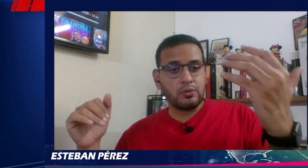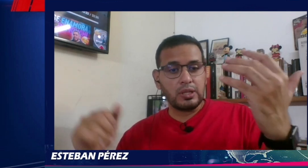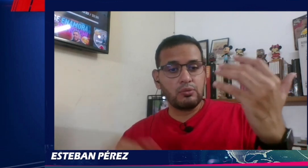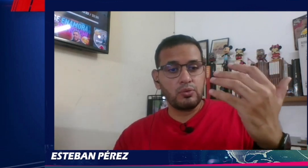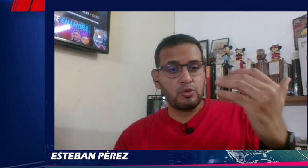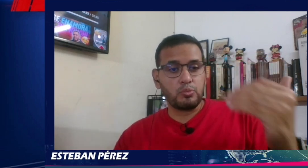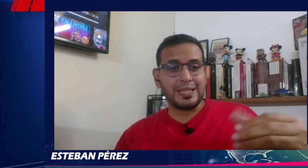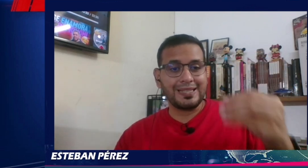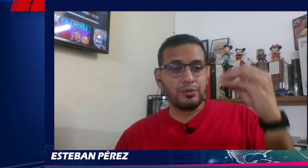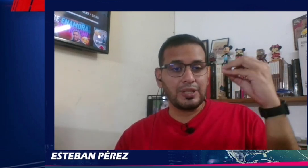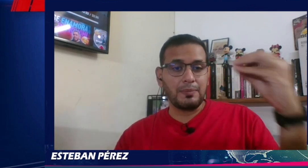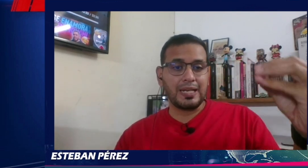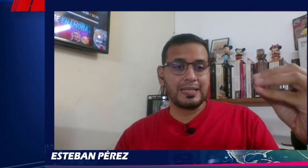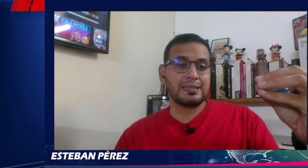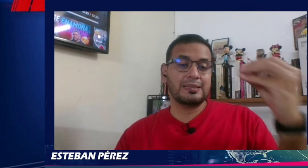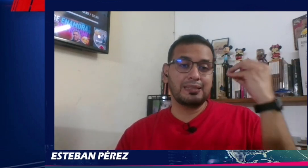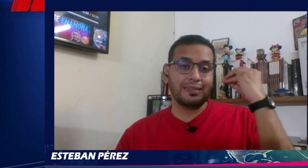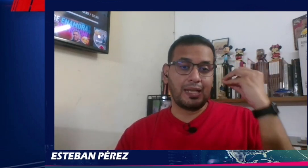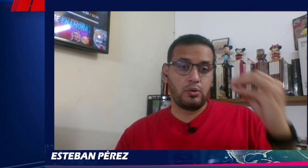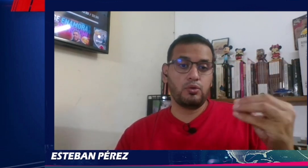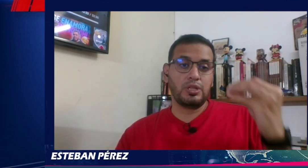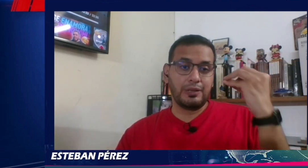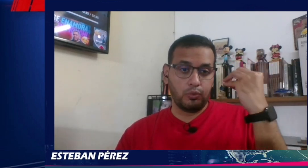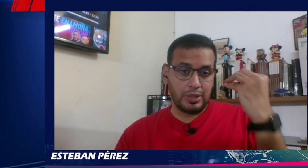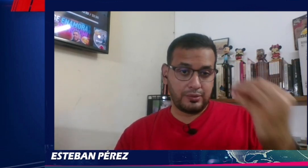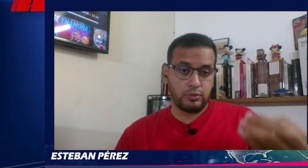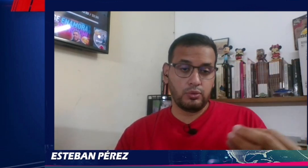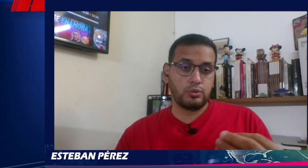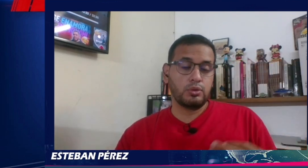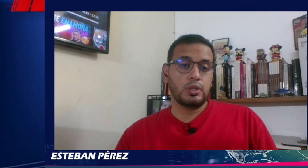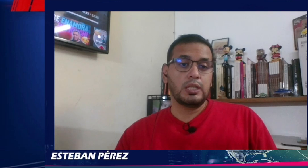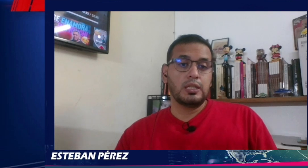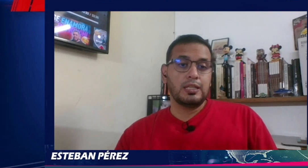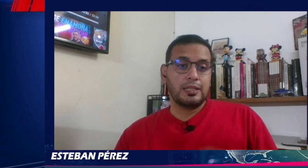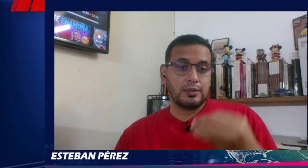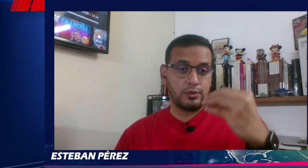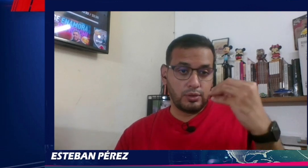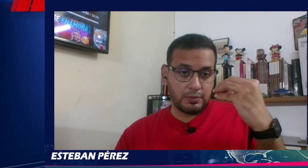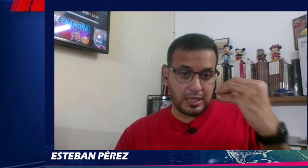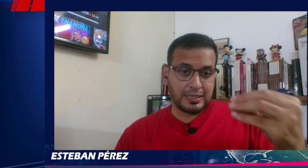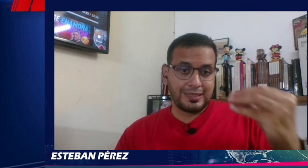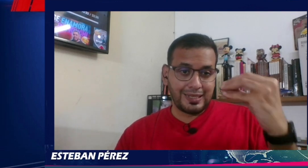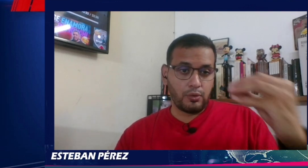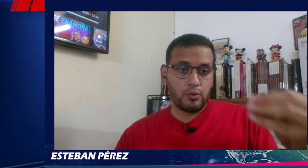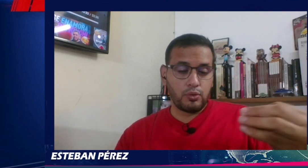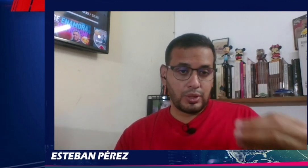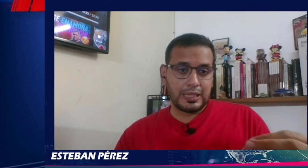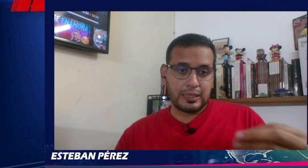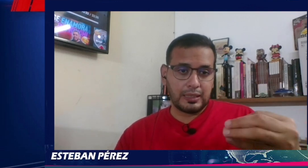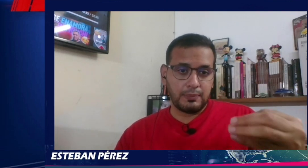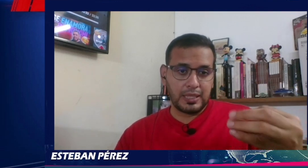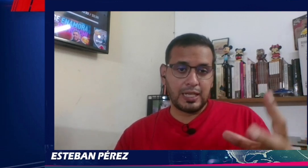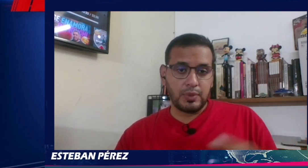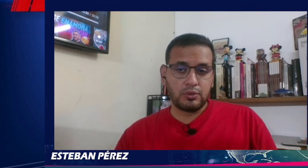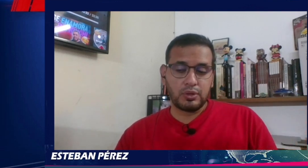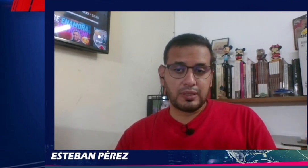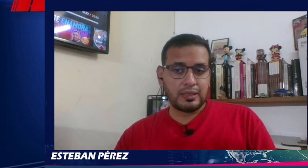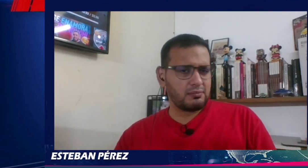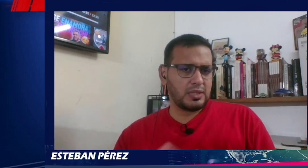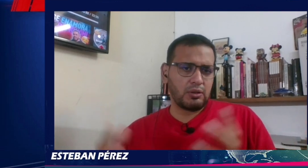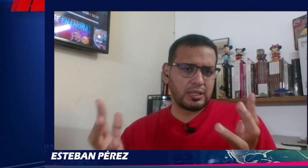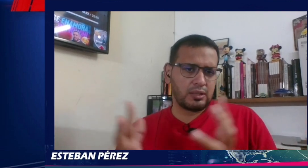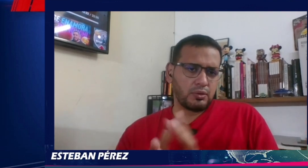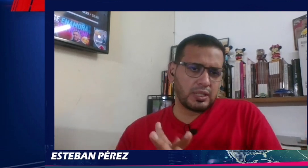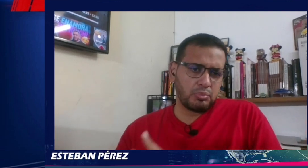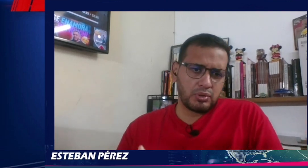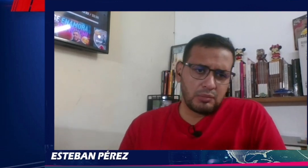cuando México era uno de los países donde más desarrollo de vacunación, donde más desarrollo de medicamentos se hacía,